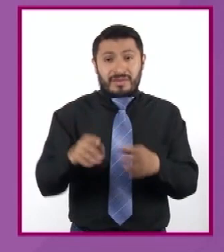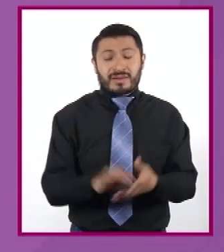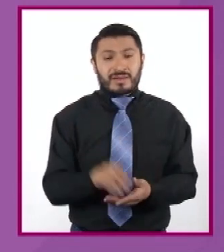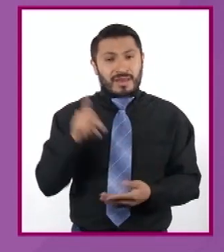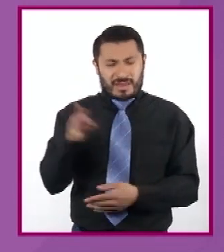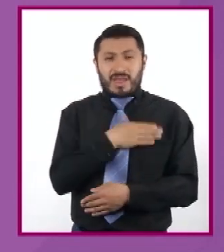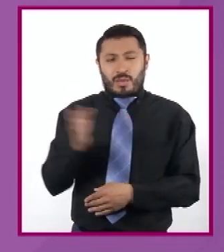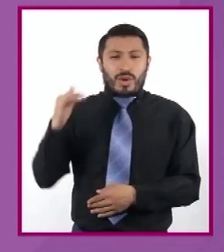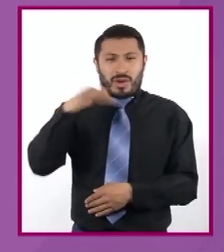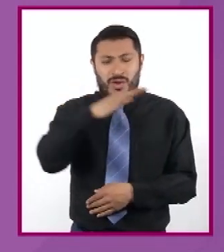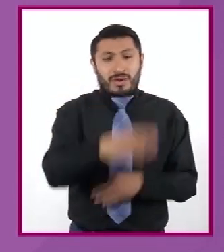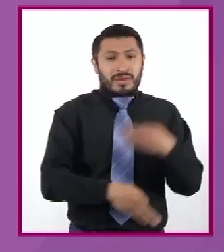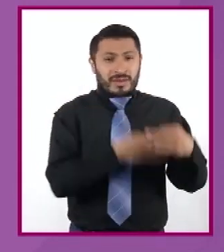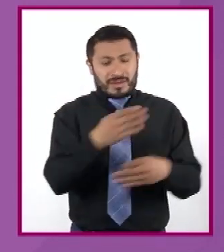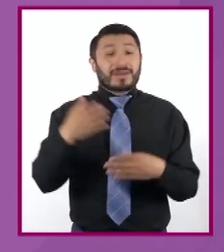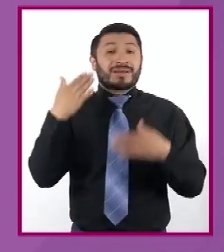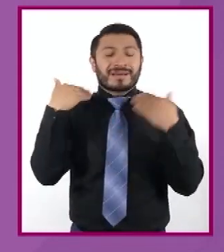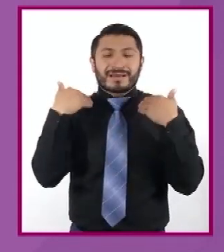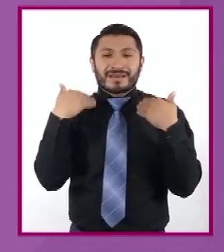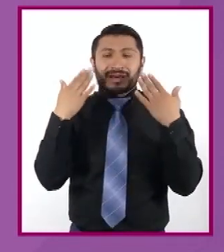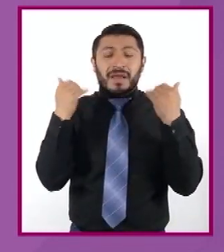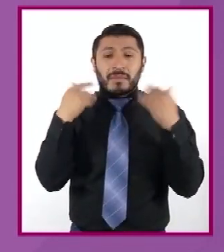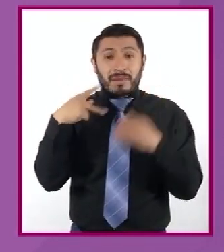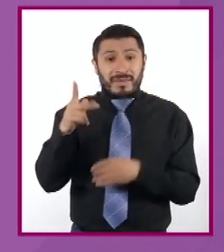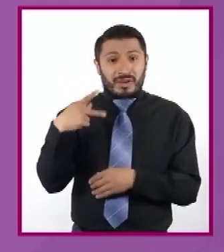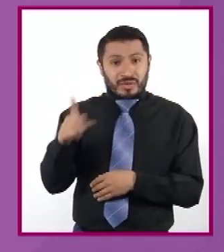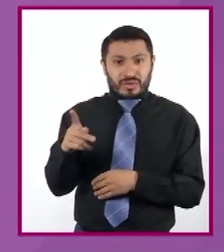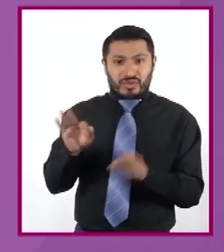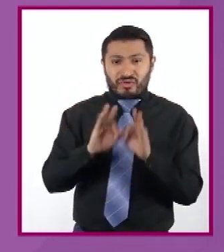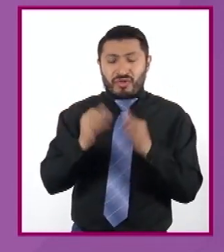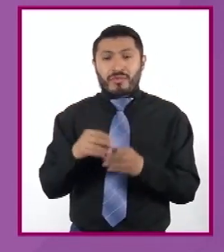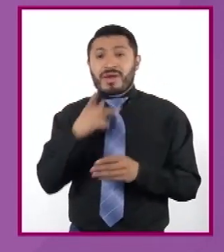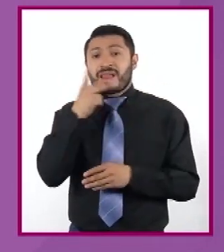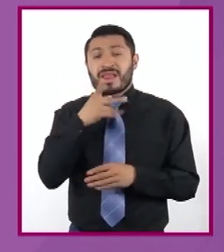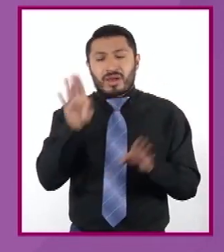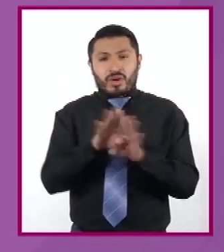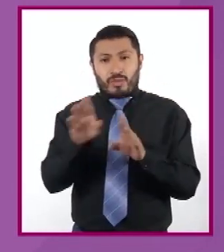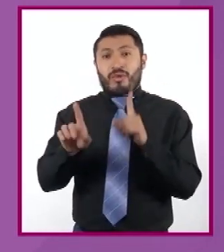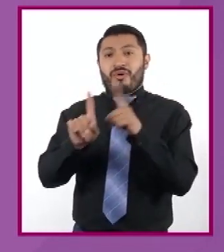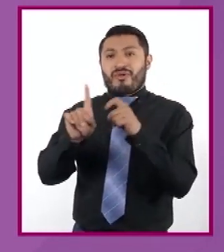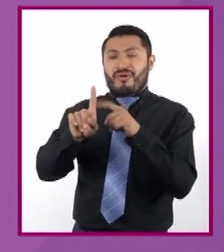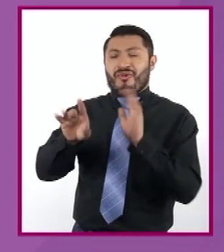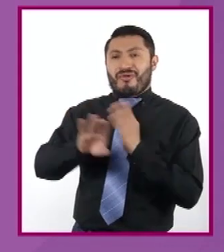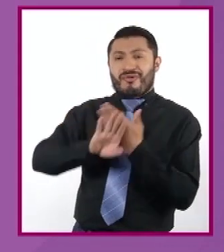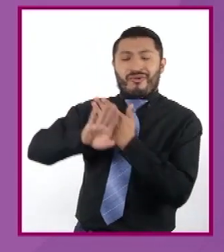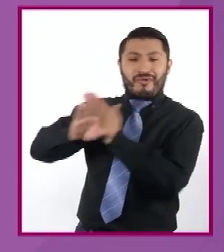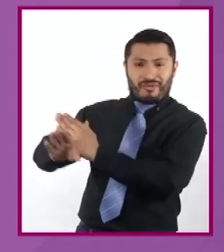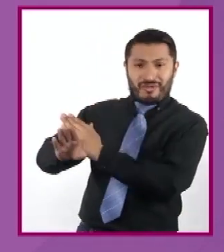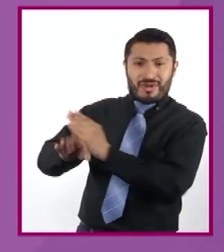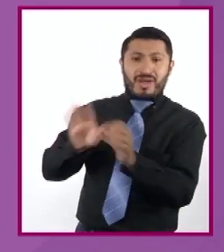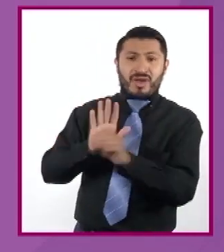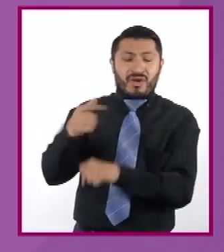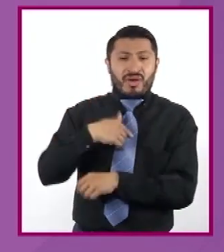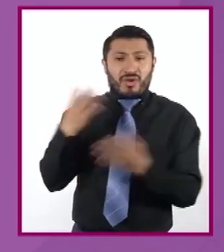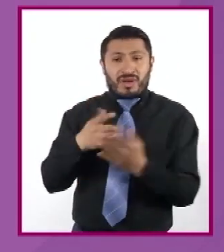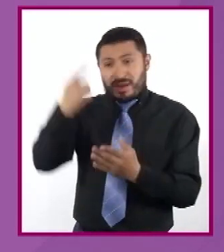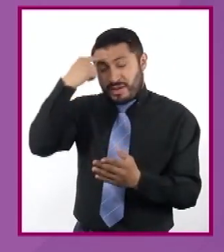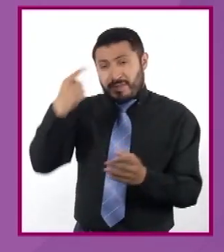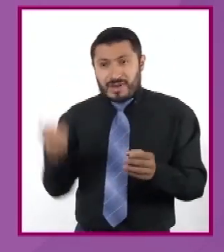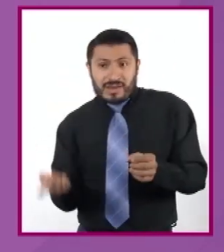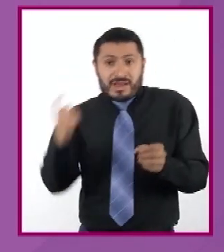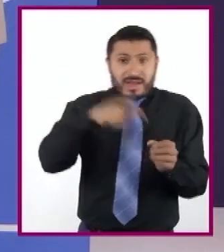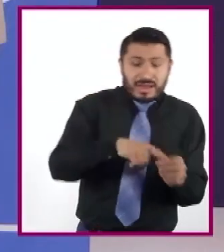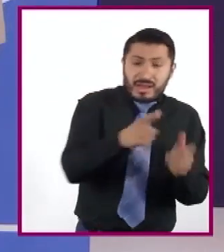buena onda con todos y trata de ser amable, pero su forma de hablar le ha llevado a recibir burlas y rechazos. ¿Qué puedo hacer para integrarlo al resto del